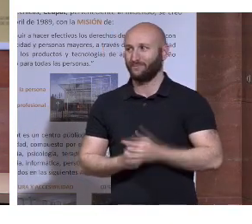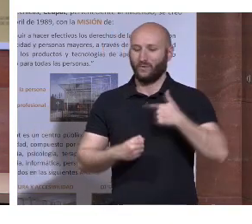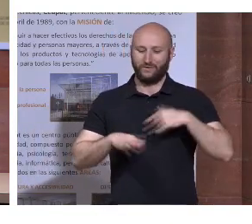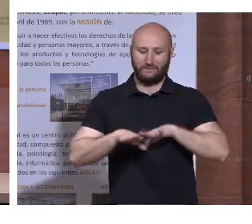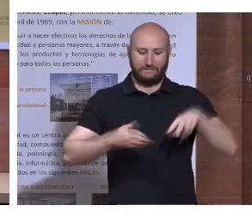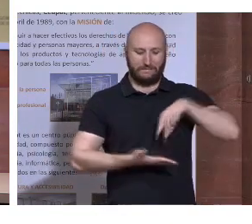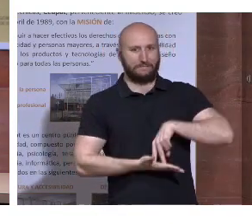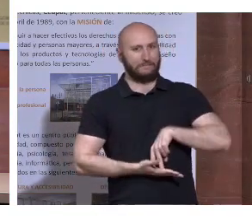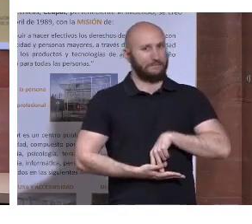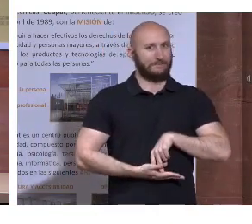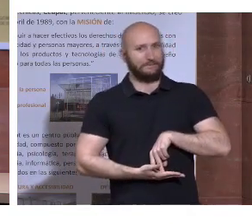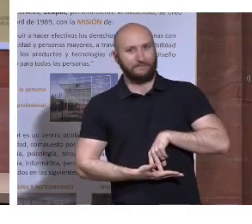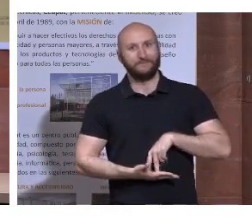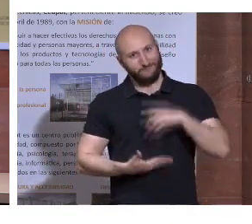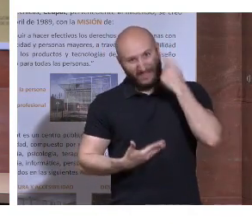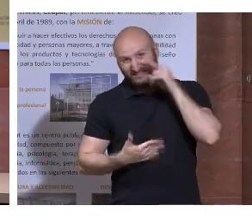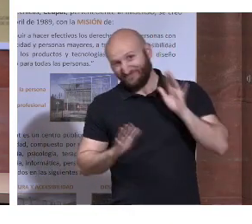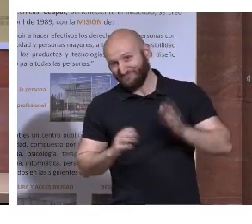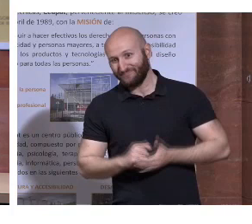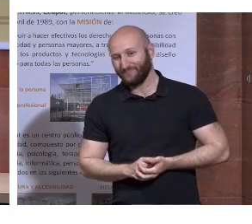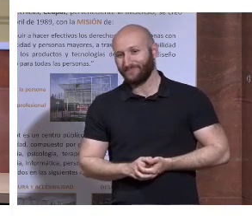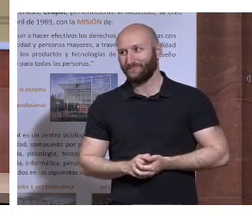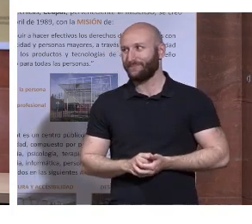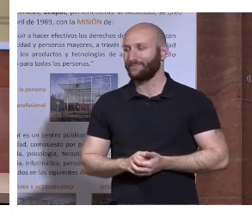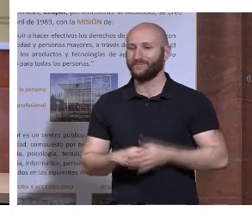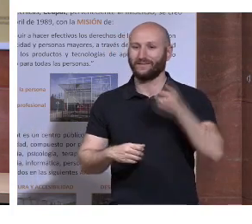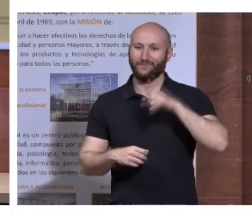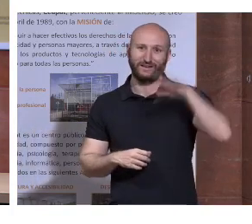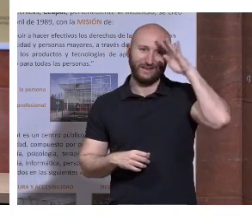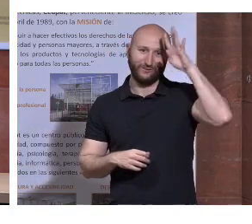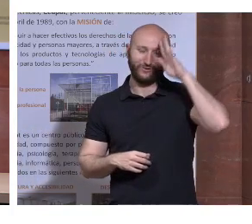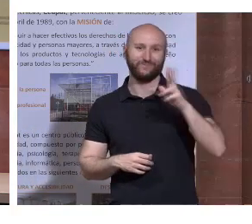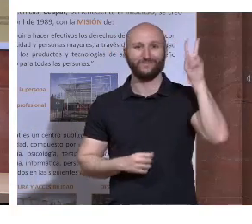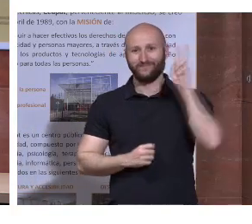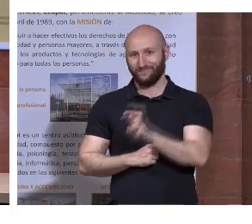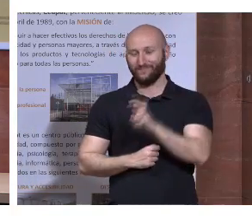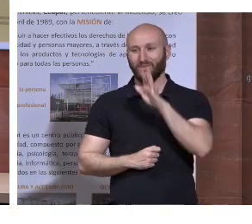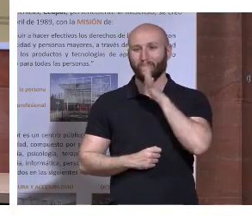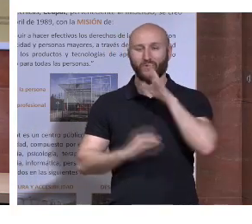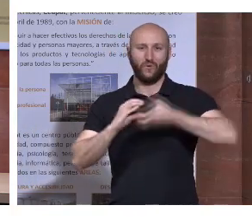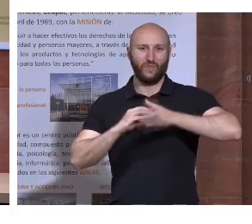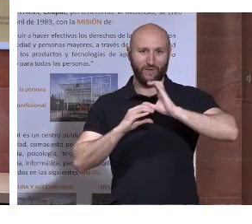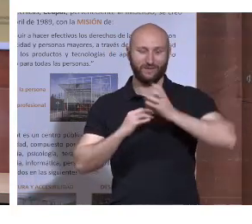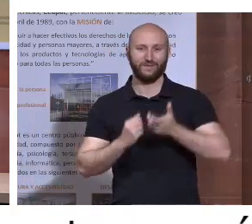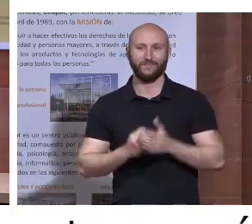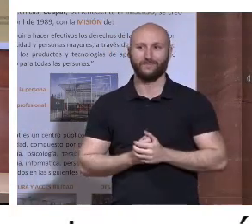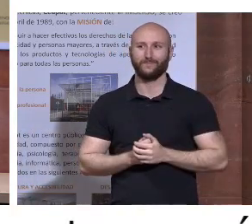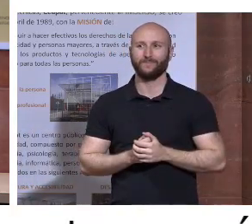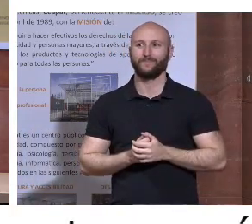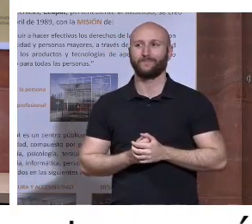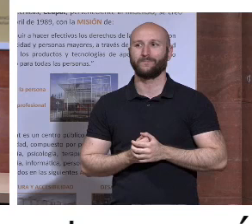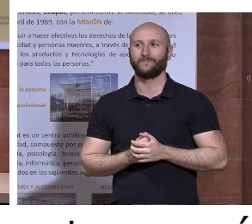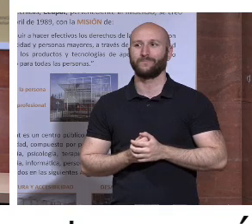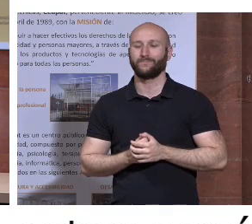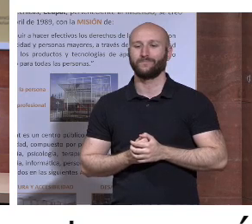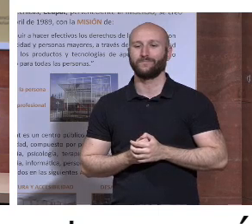bueno... Así. A mí me hace mucha ilusión estar aquí en el CEOPAD y sobre todo con